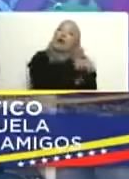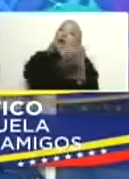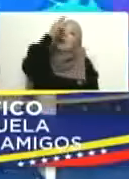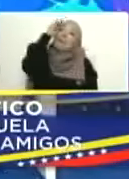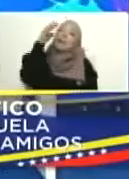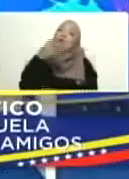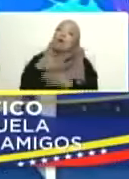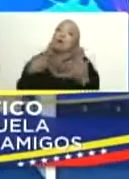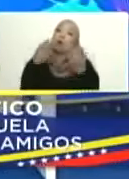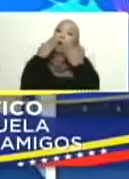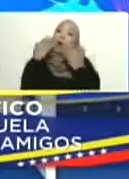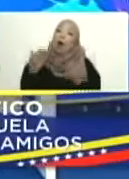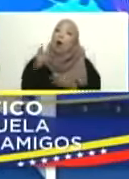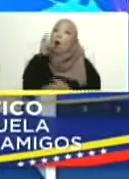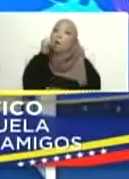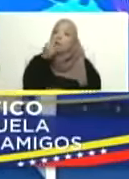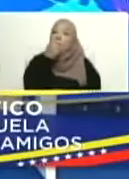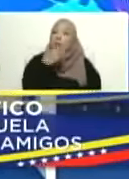gran Ezequiel Zamora.